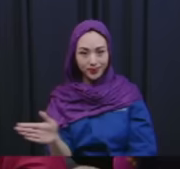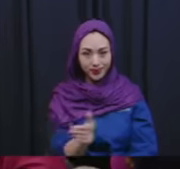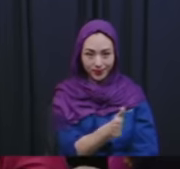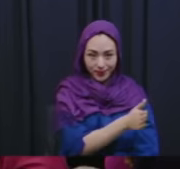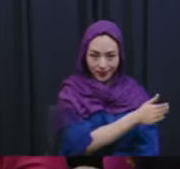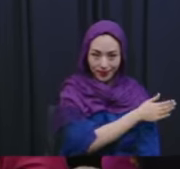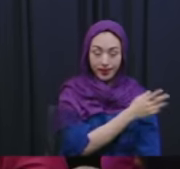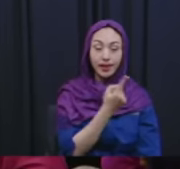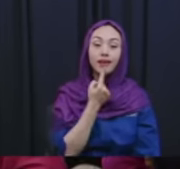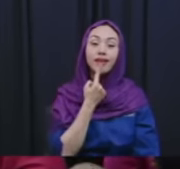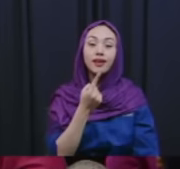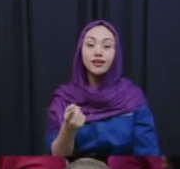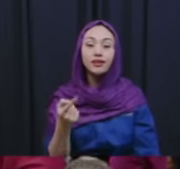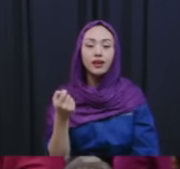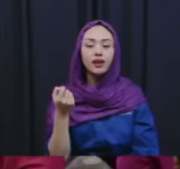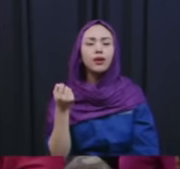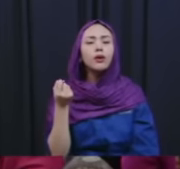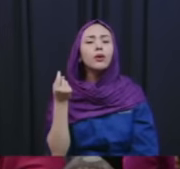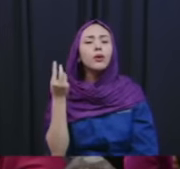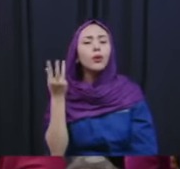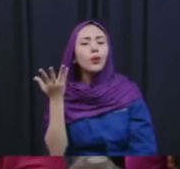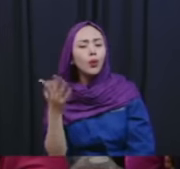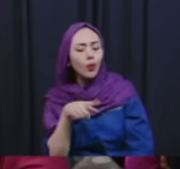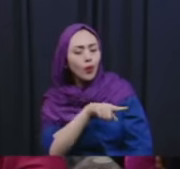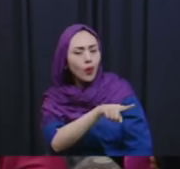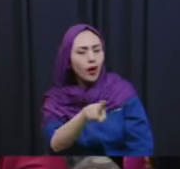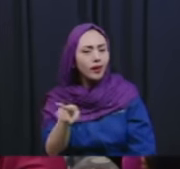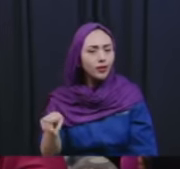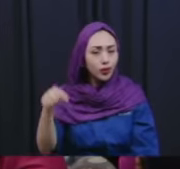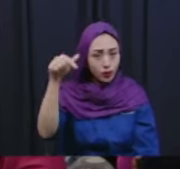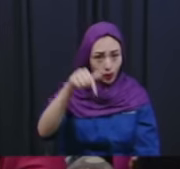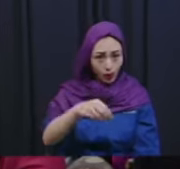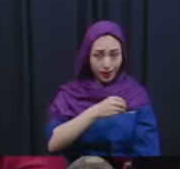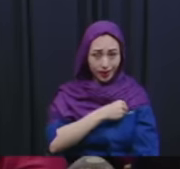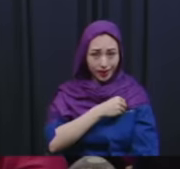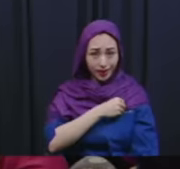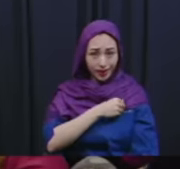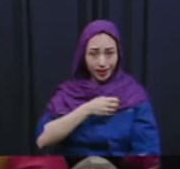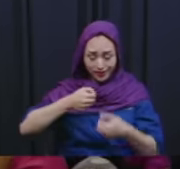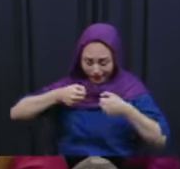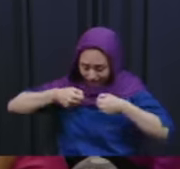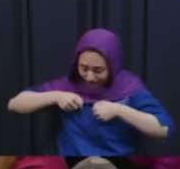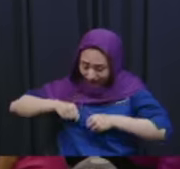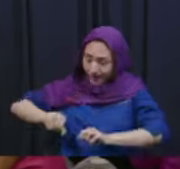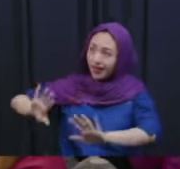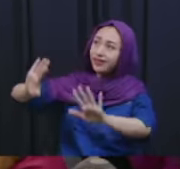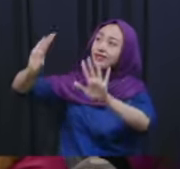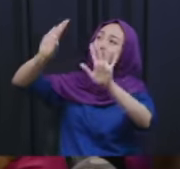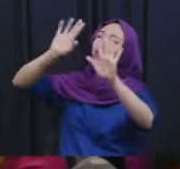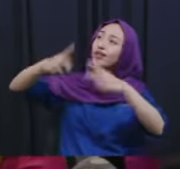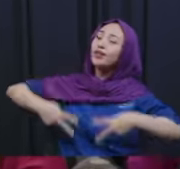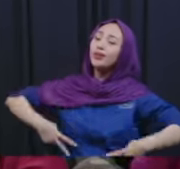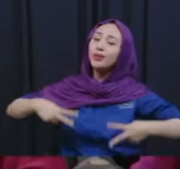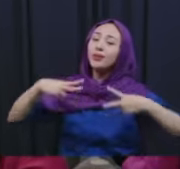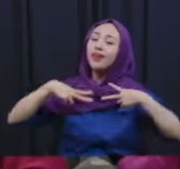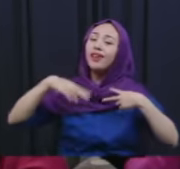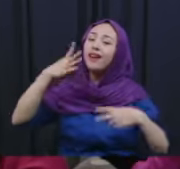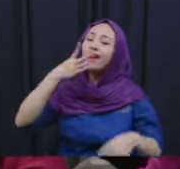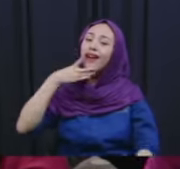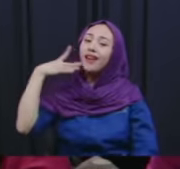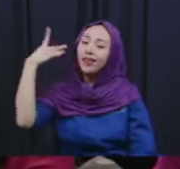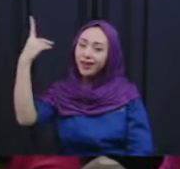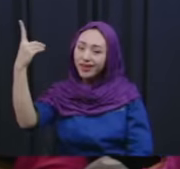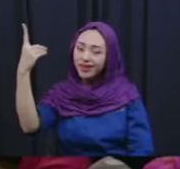que está ser quieren rendir su vida delante del señor se nos ha predicado a través de